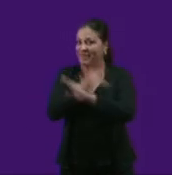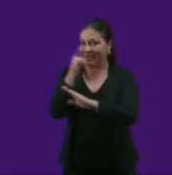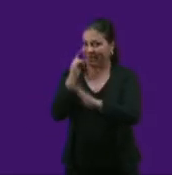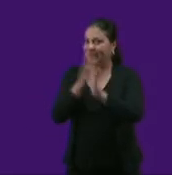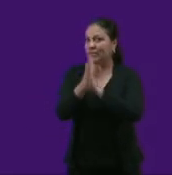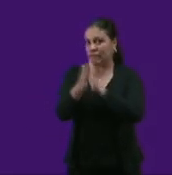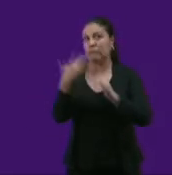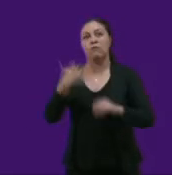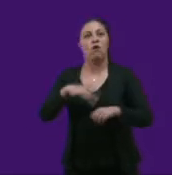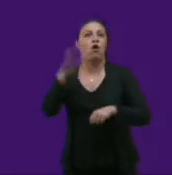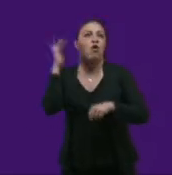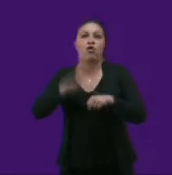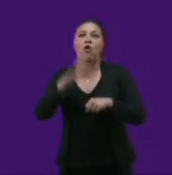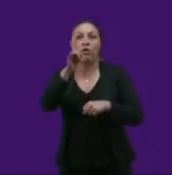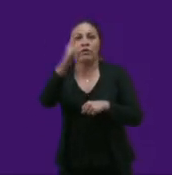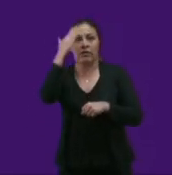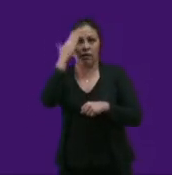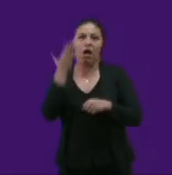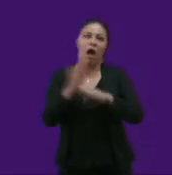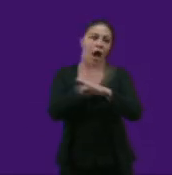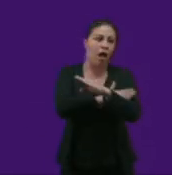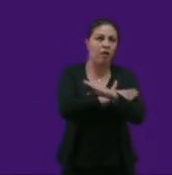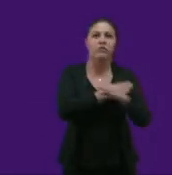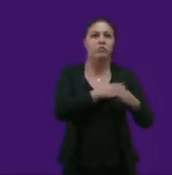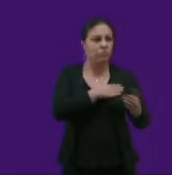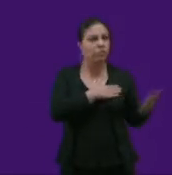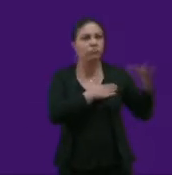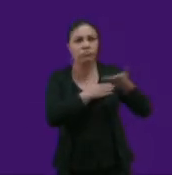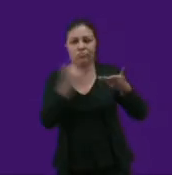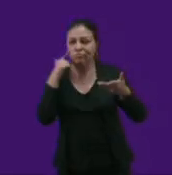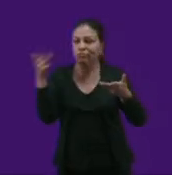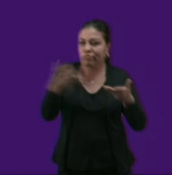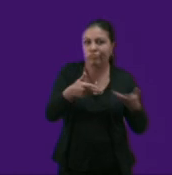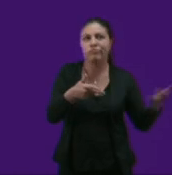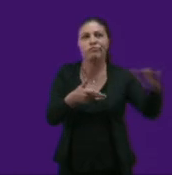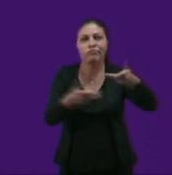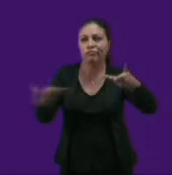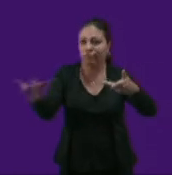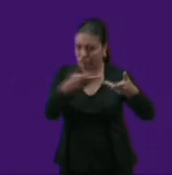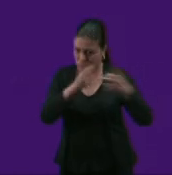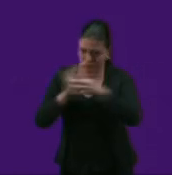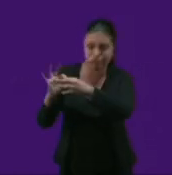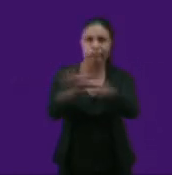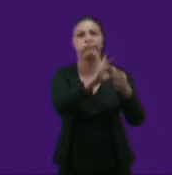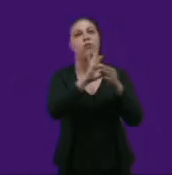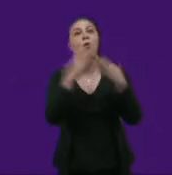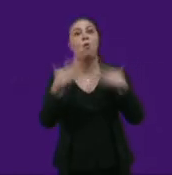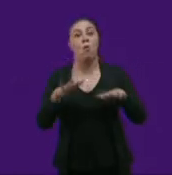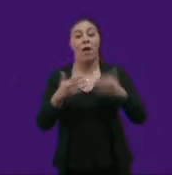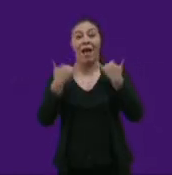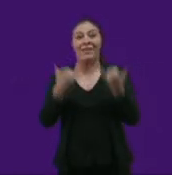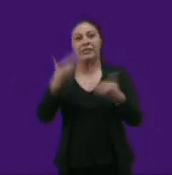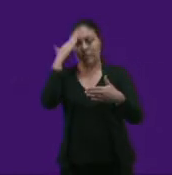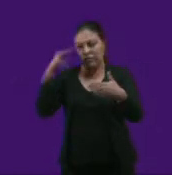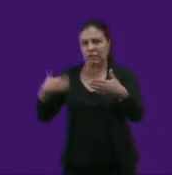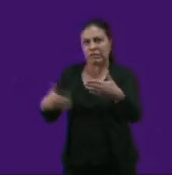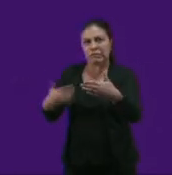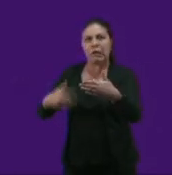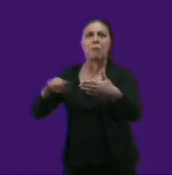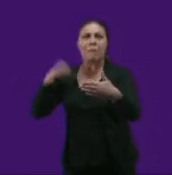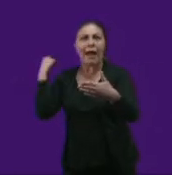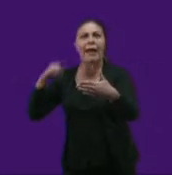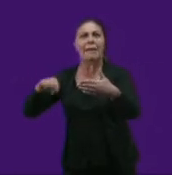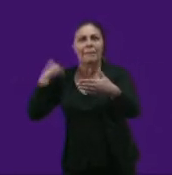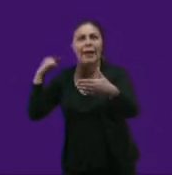un ecosistema porque, y yo comentaba un poco al principio, el esfuerzo y el tiempo que nos costó llegar al punto de equilibrio. Y eso fue porque